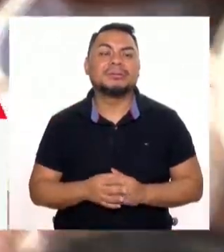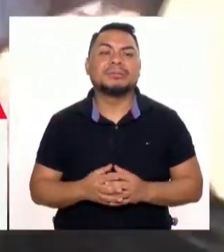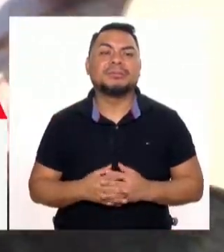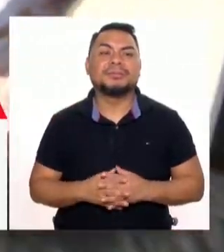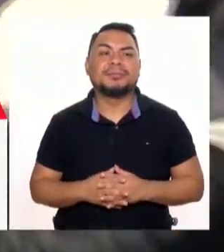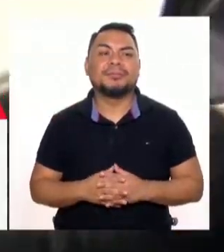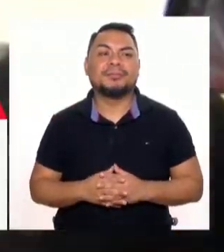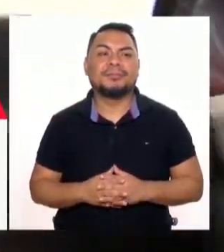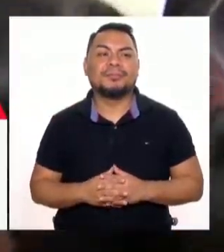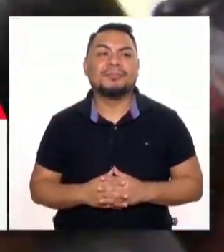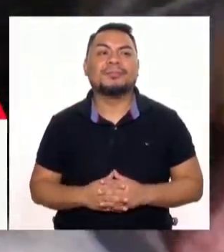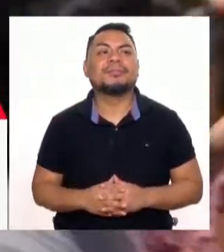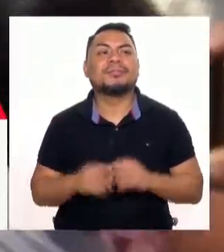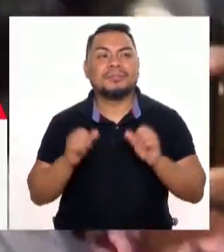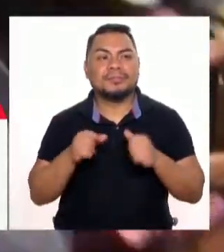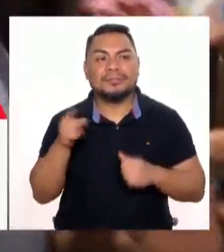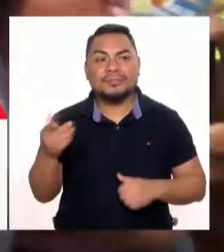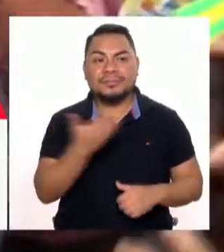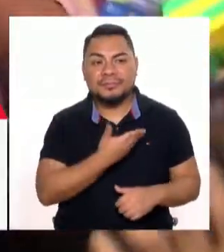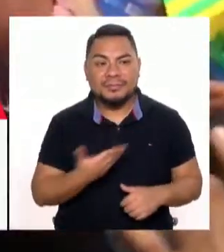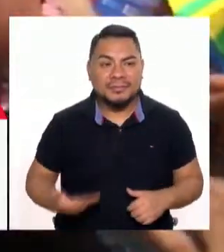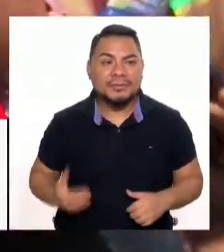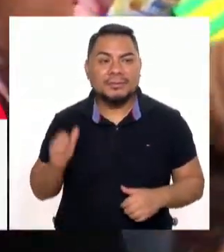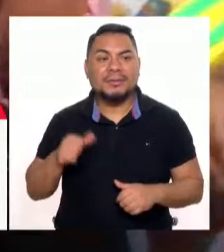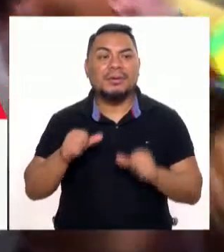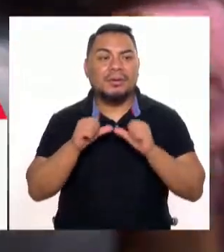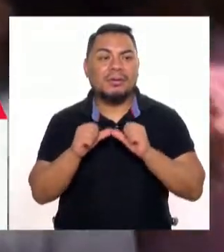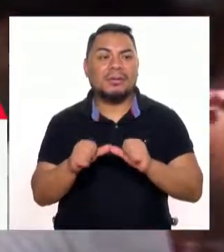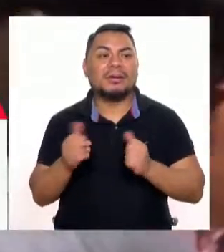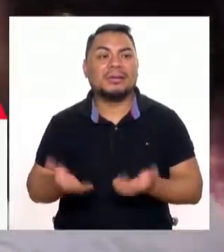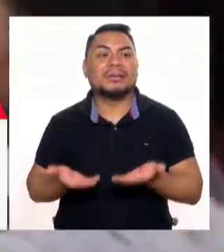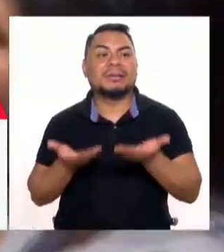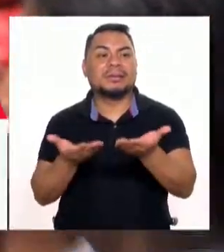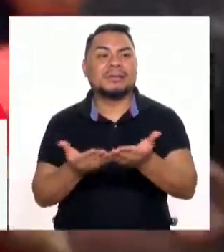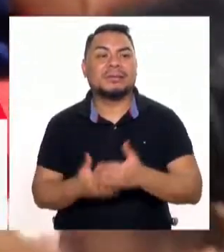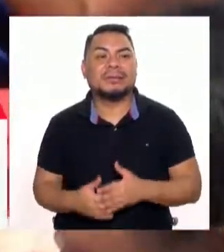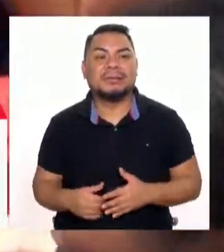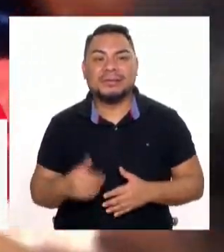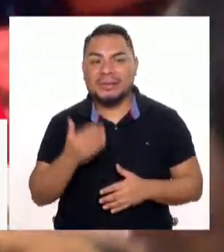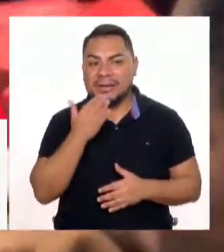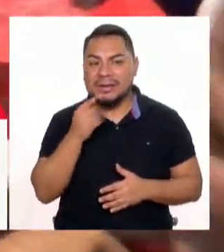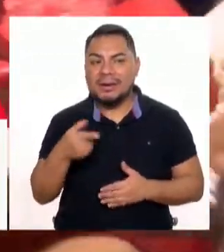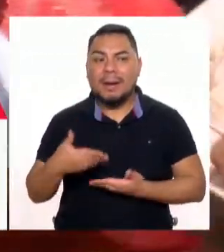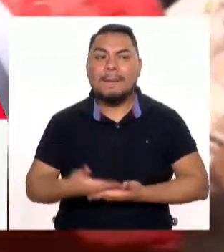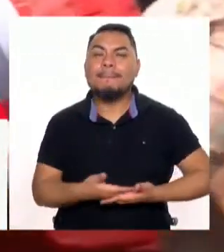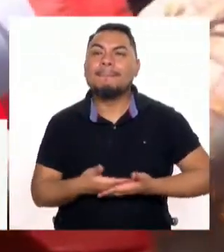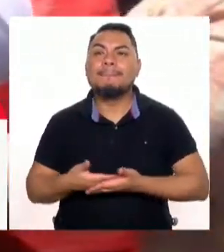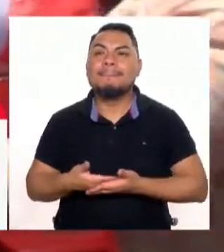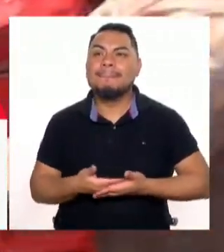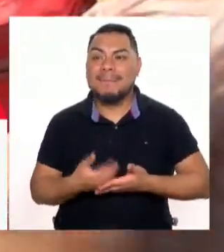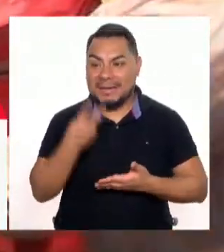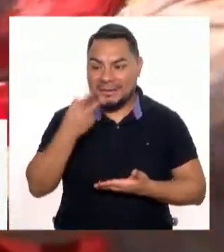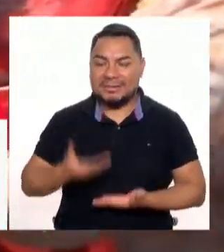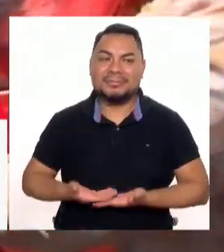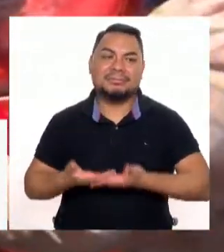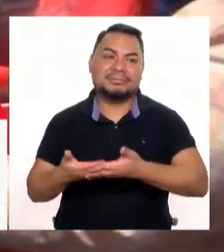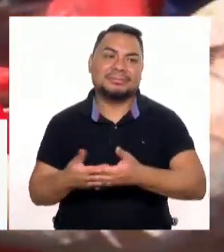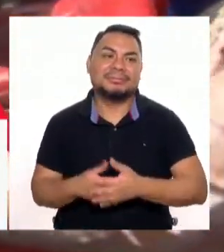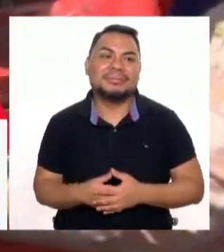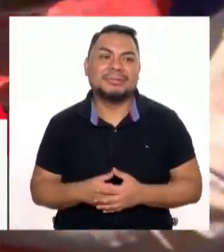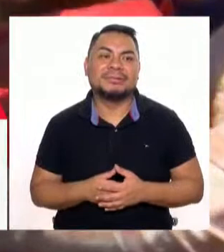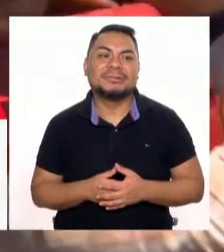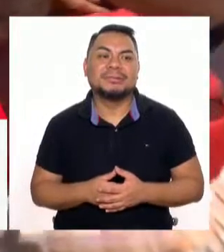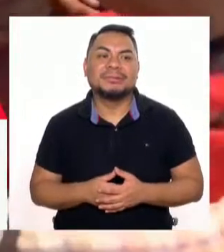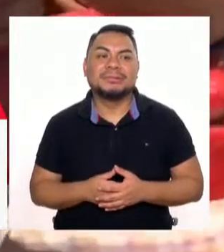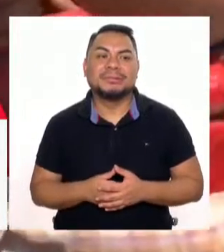boluarte Mientras tanto la mandataria continúa ahí le entregan en brazos aún recién nacido a un a un pequeñito